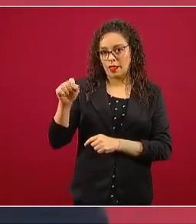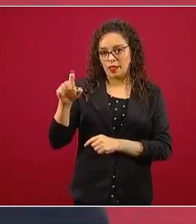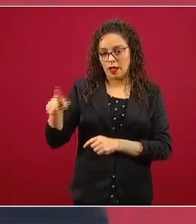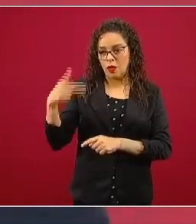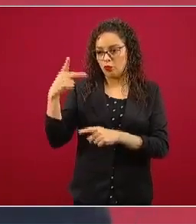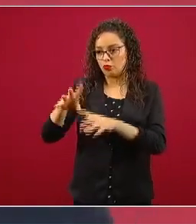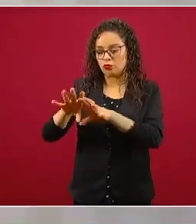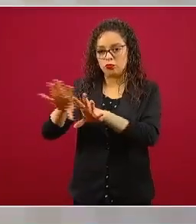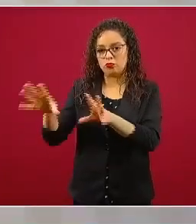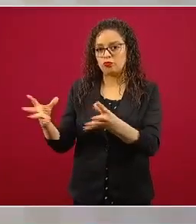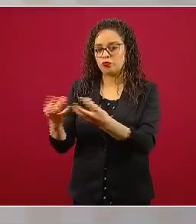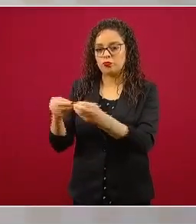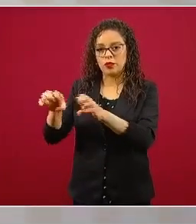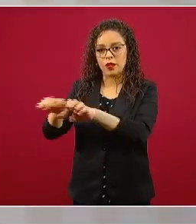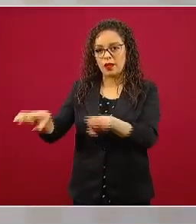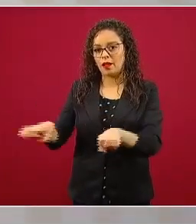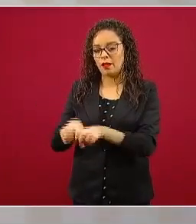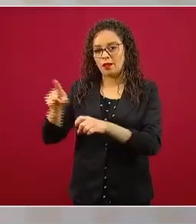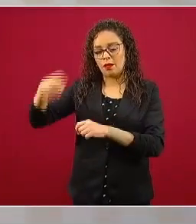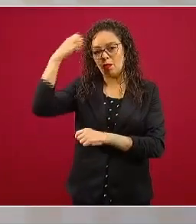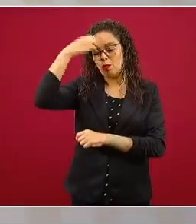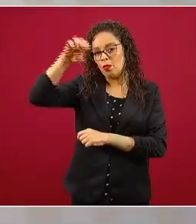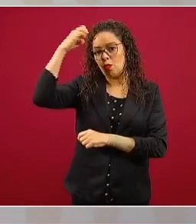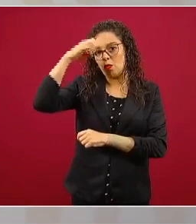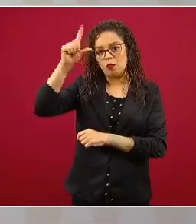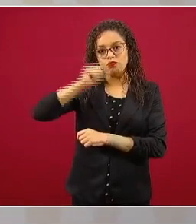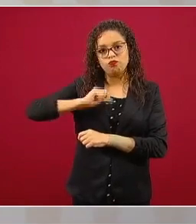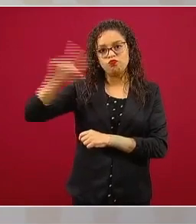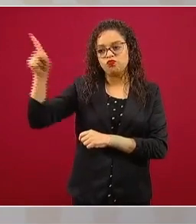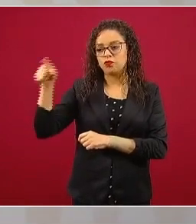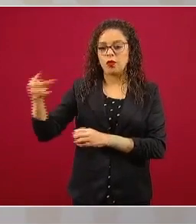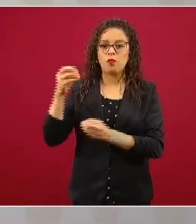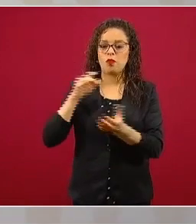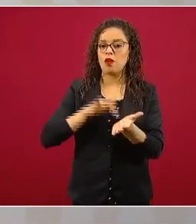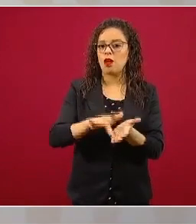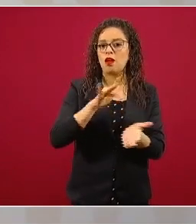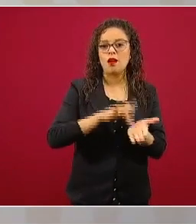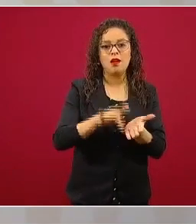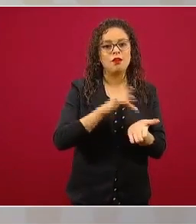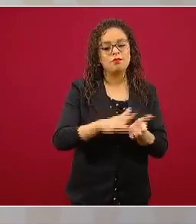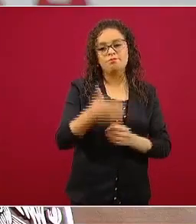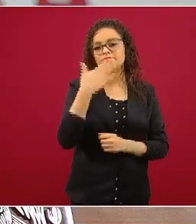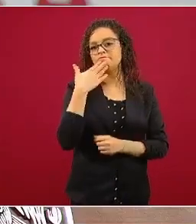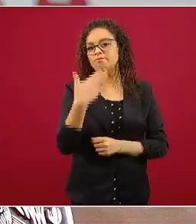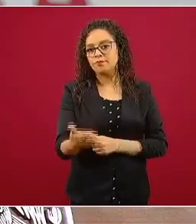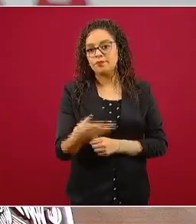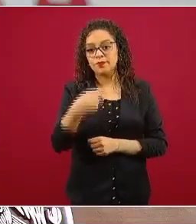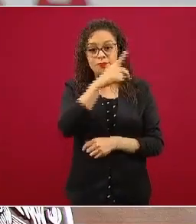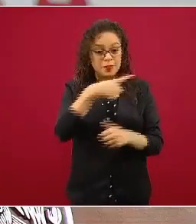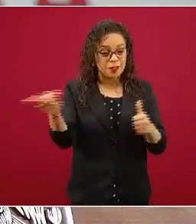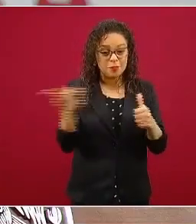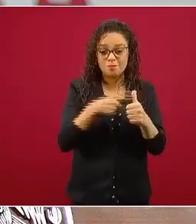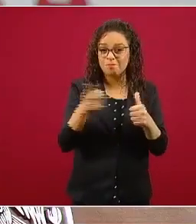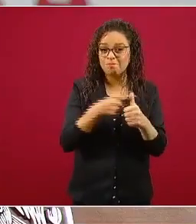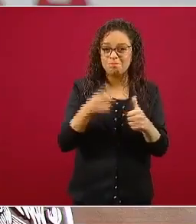de expertos que nos ha ayudado. Entonces, pero lo principal es la gente,